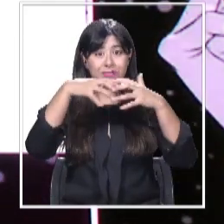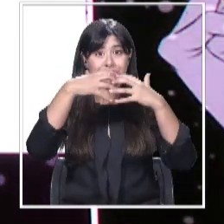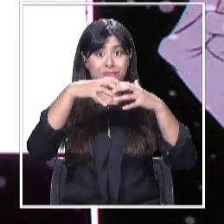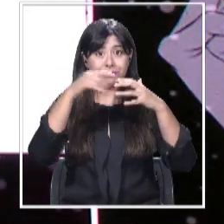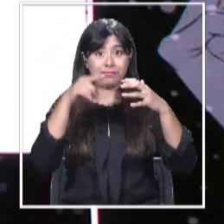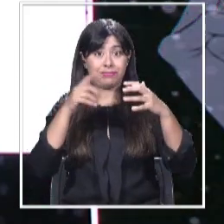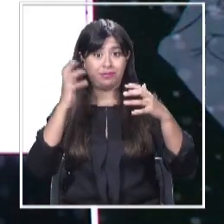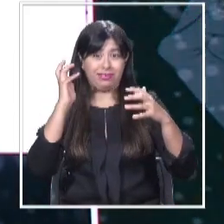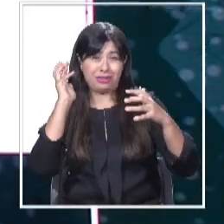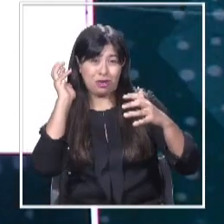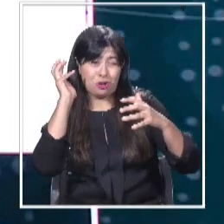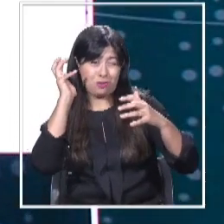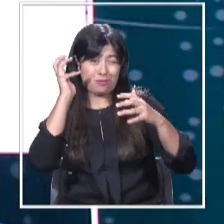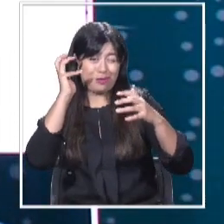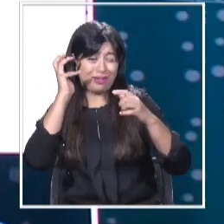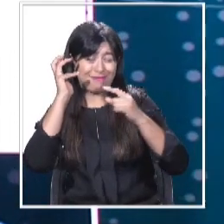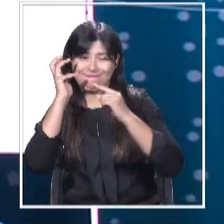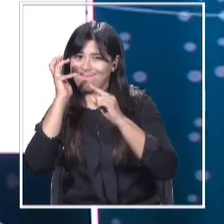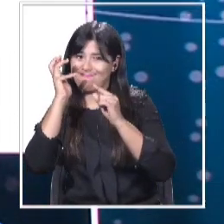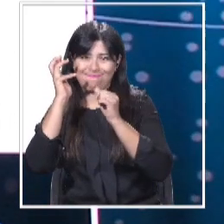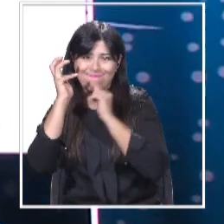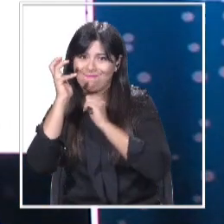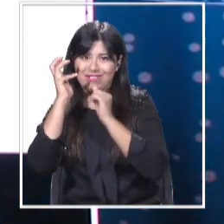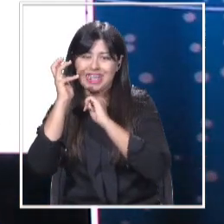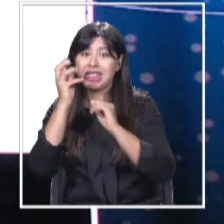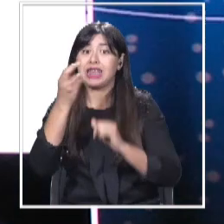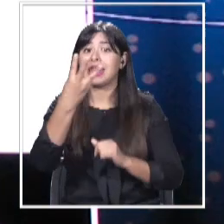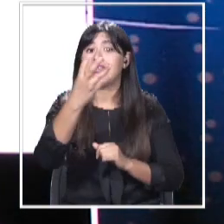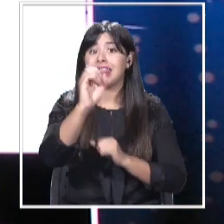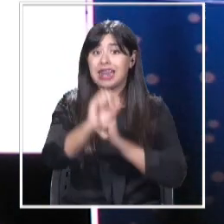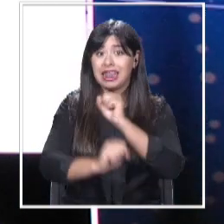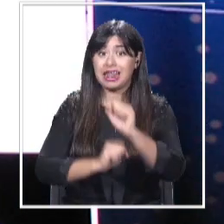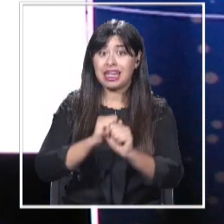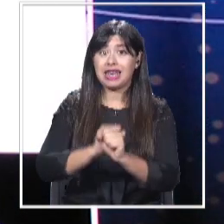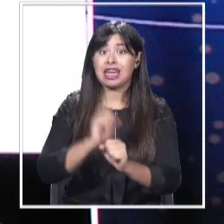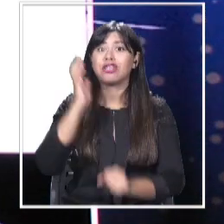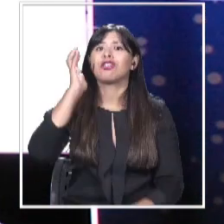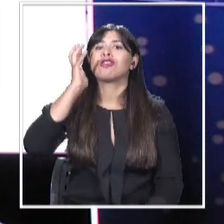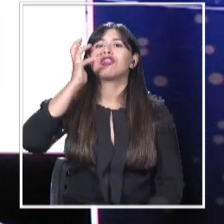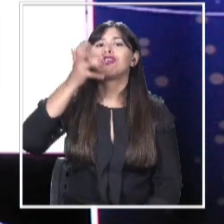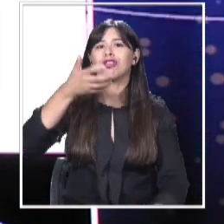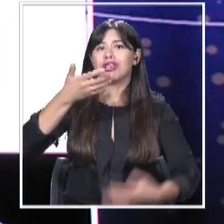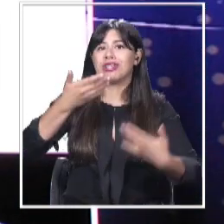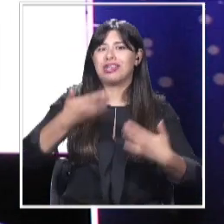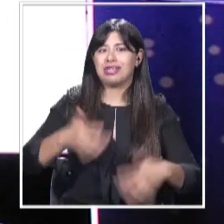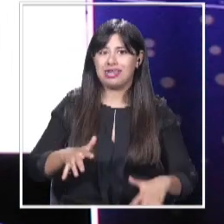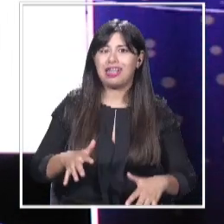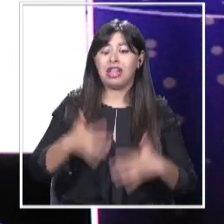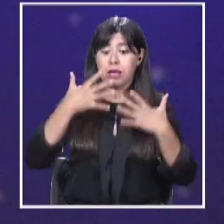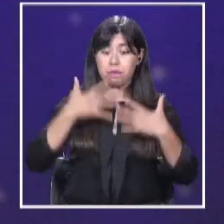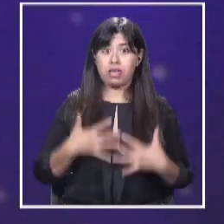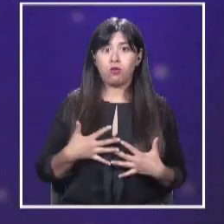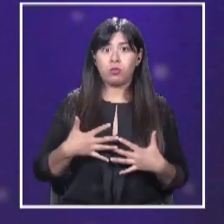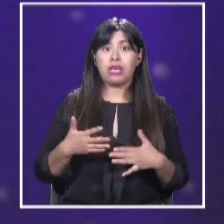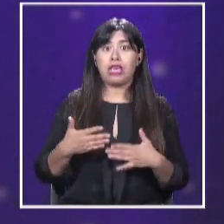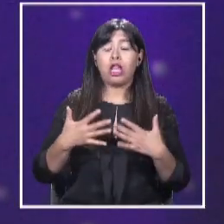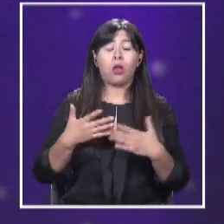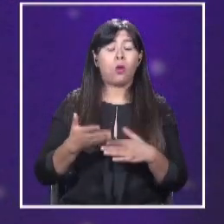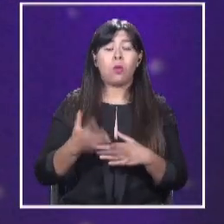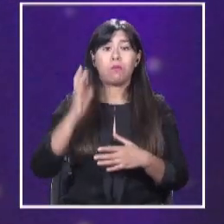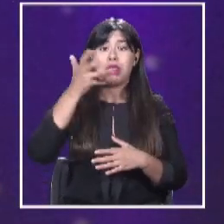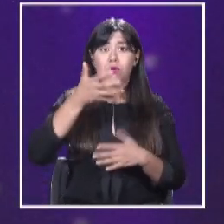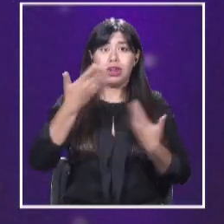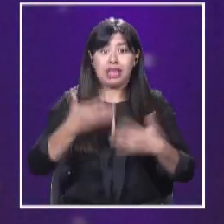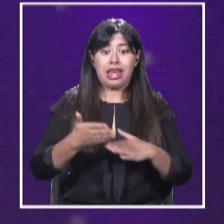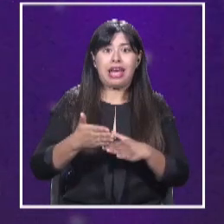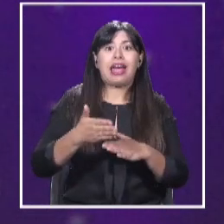todavía no alcanza su madurez hasta entrada la treintena, mucho más tarde que cuando alcanzamos nuestra madurez corporal. Y en el caso